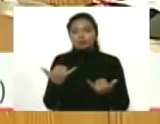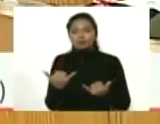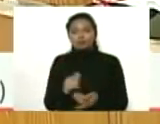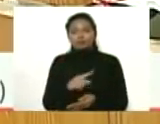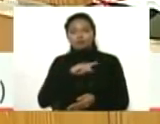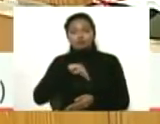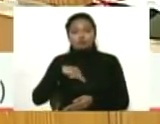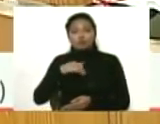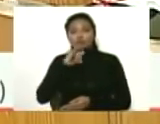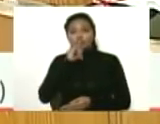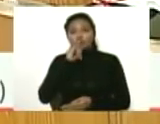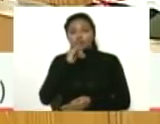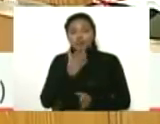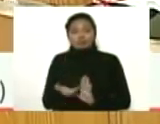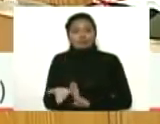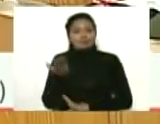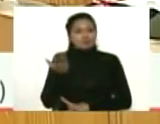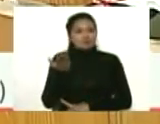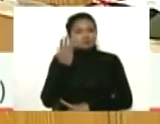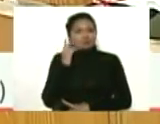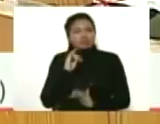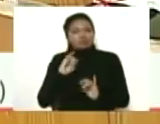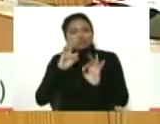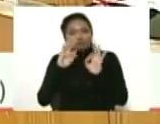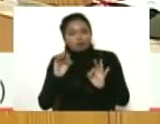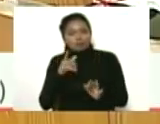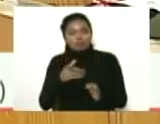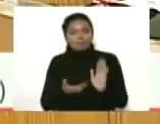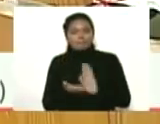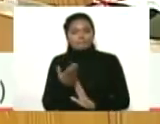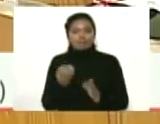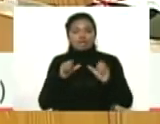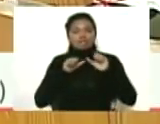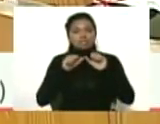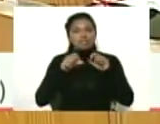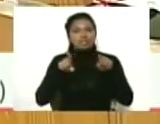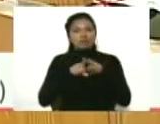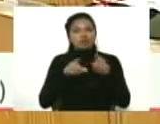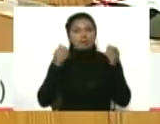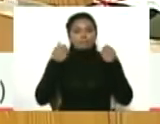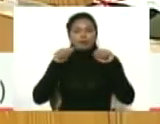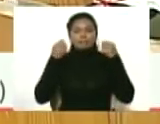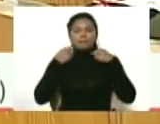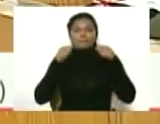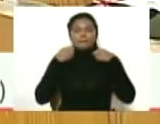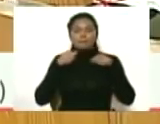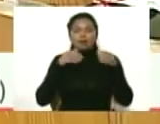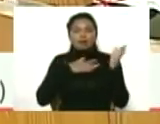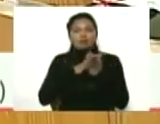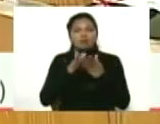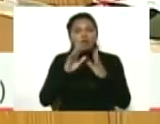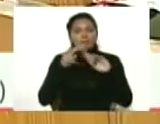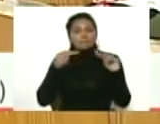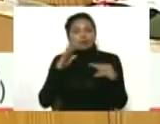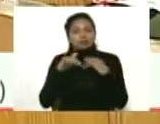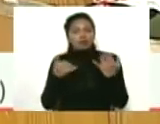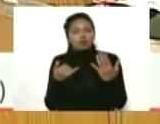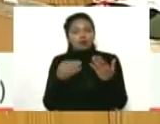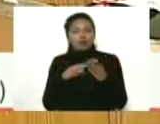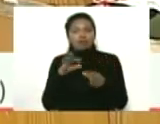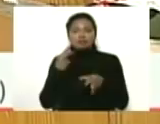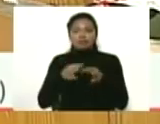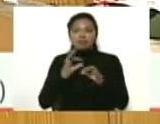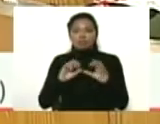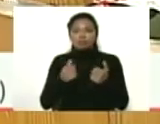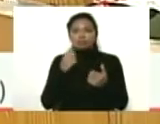habíamos informado, pero es muy importante porque forman parte de la continuación de los ejercicios Soberanía y Paz que recientemente hicimos en el mes de